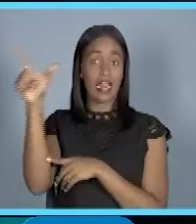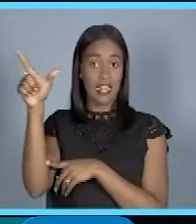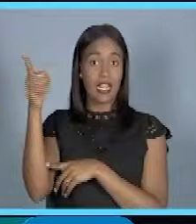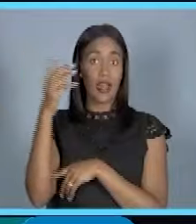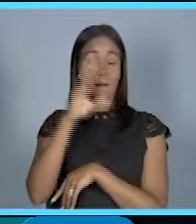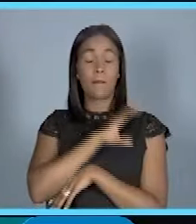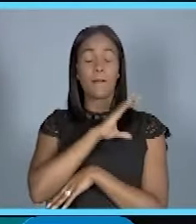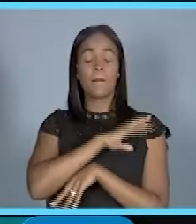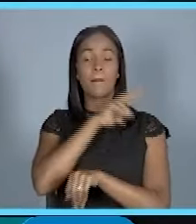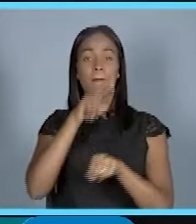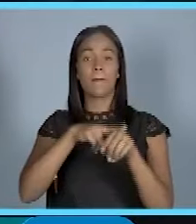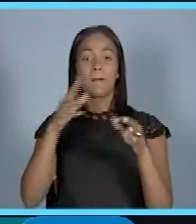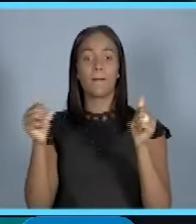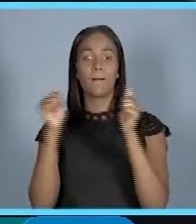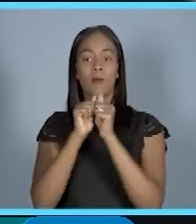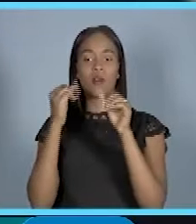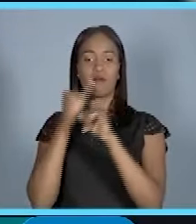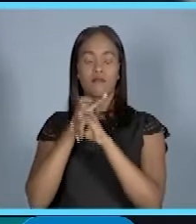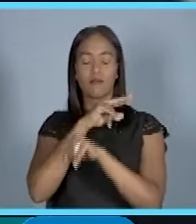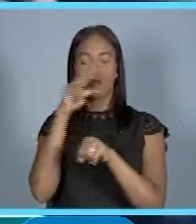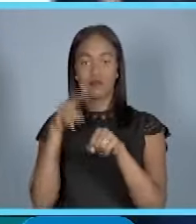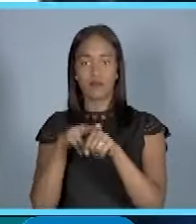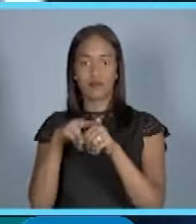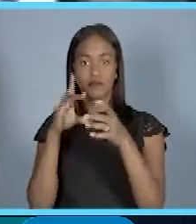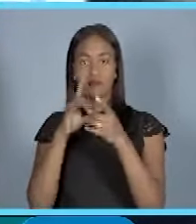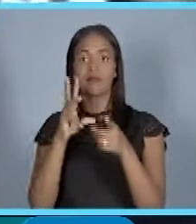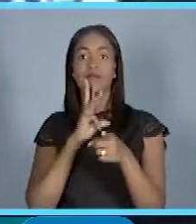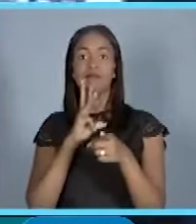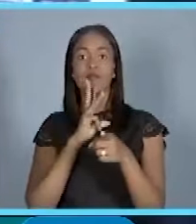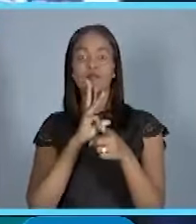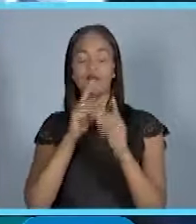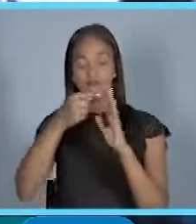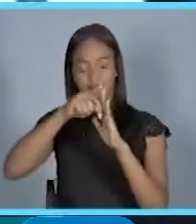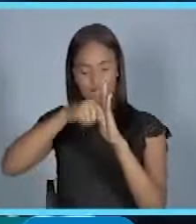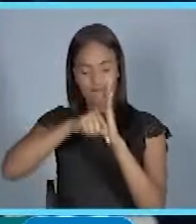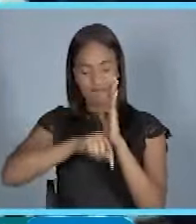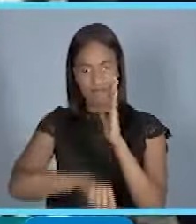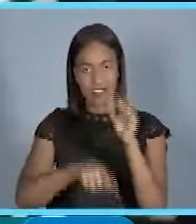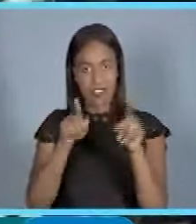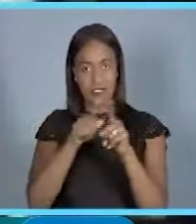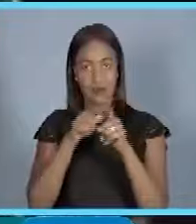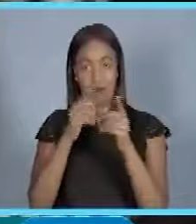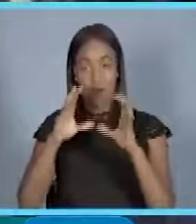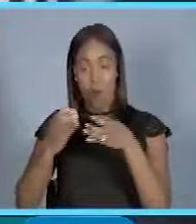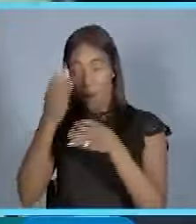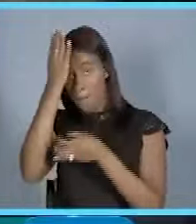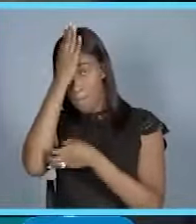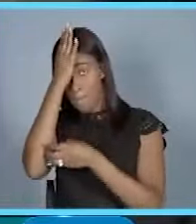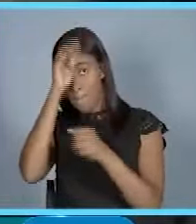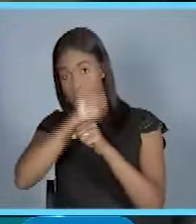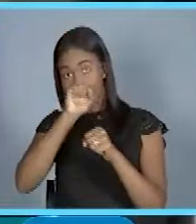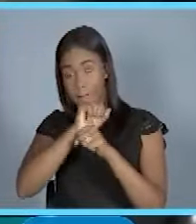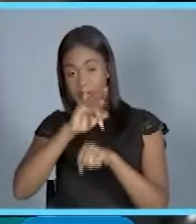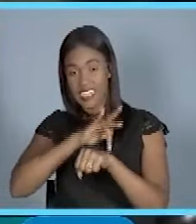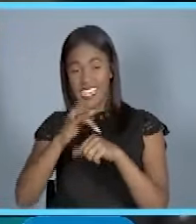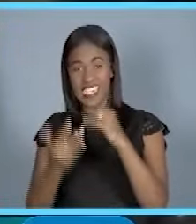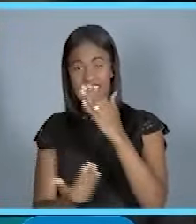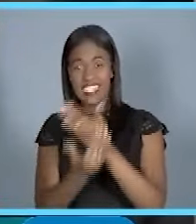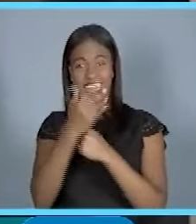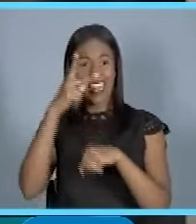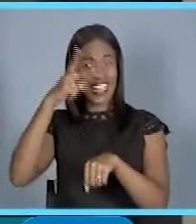La Policía Nacional, junto al Instituto Nacional de Aguas Potables y Alcantarillado, así como el Cuerpo de Bomberos, trabajan desde tempranas horas